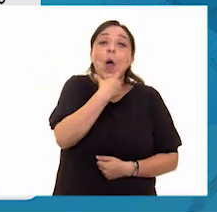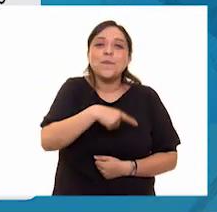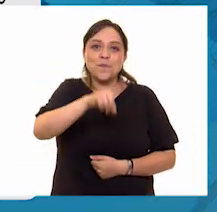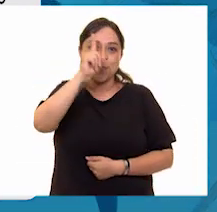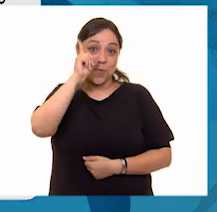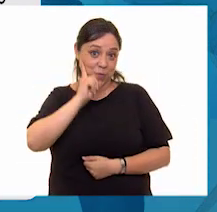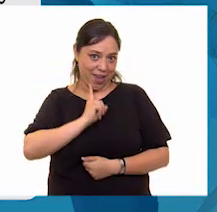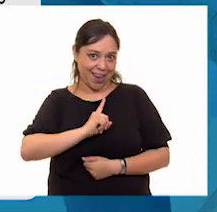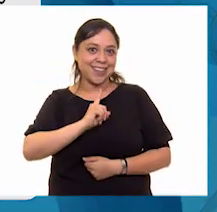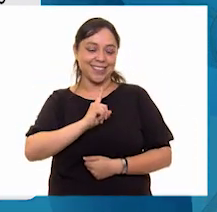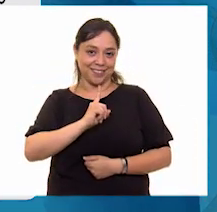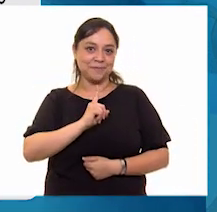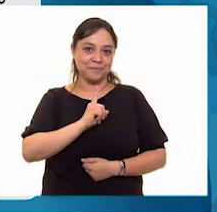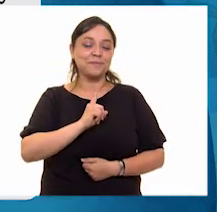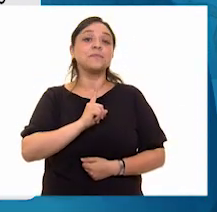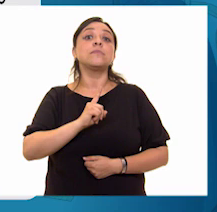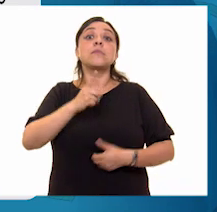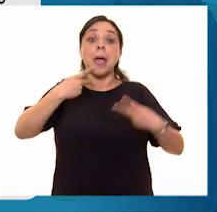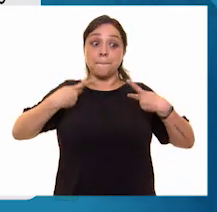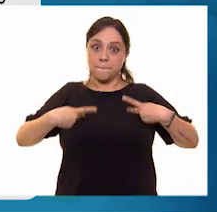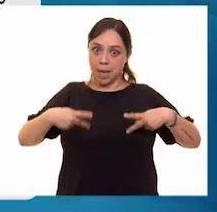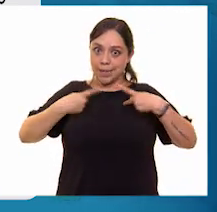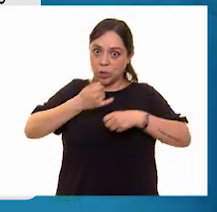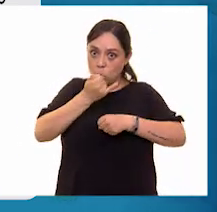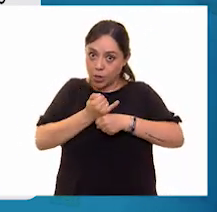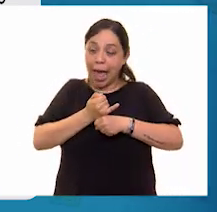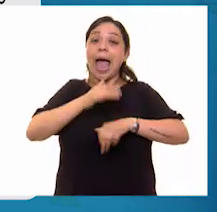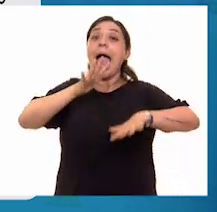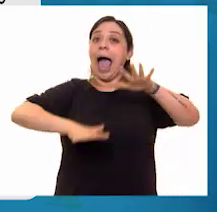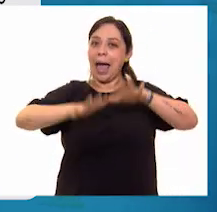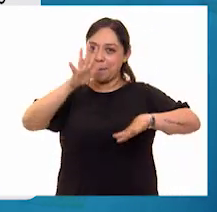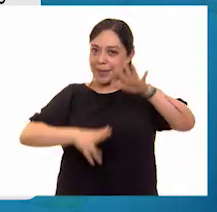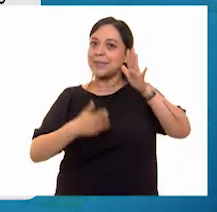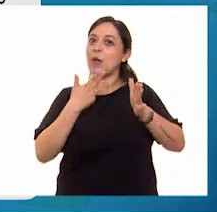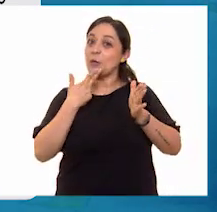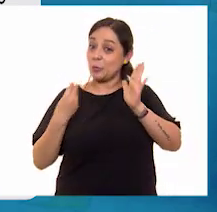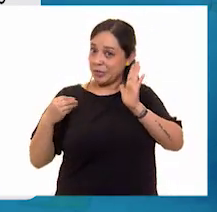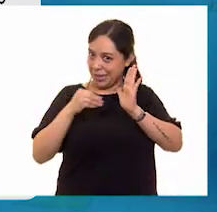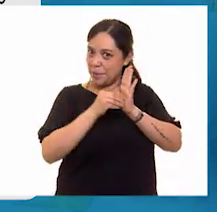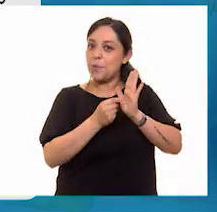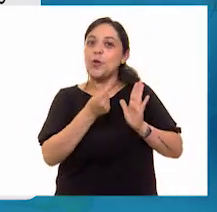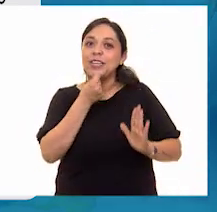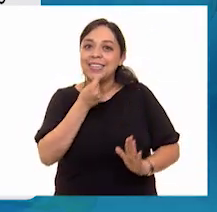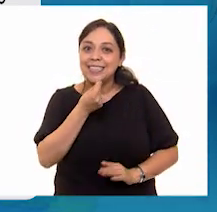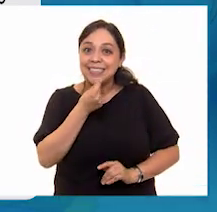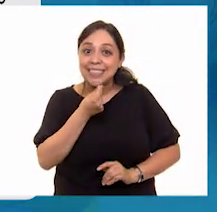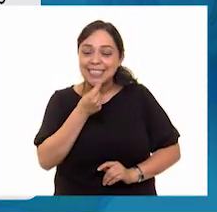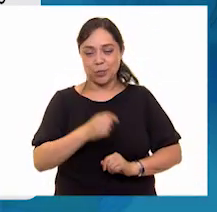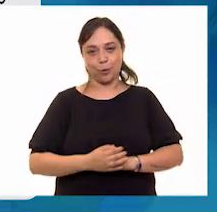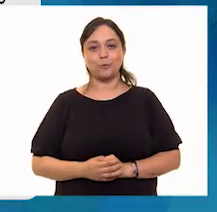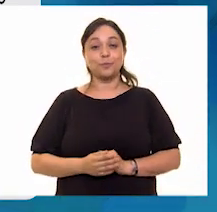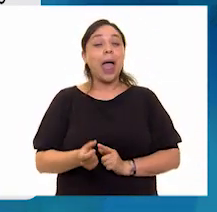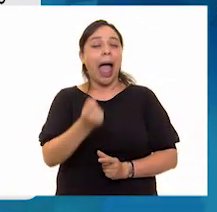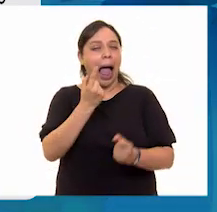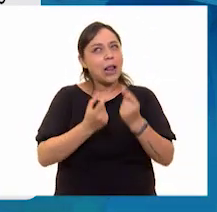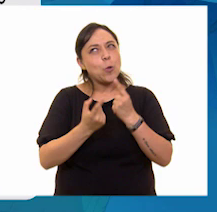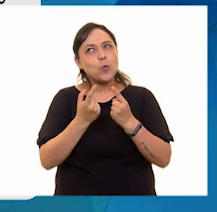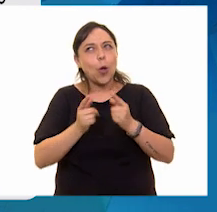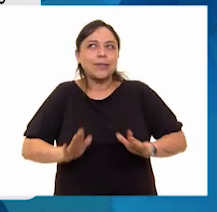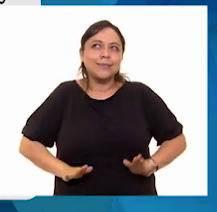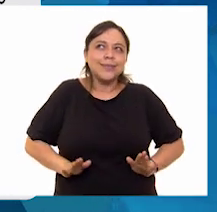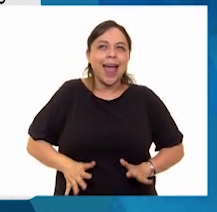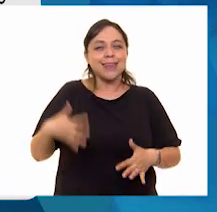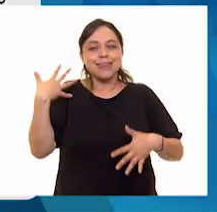Y sus personajes a veces son niños también. algunos niños que son traviesos o